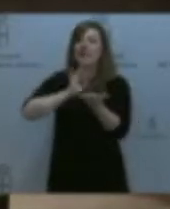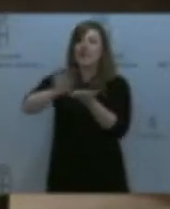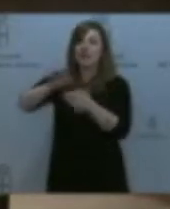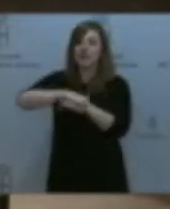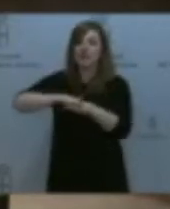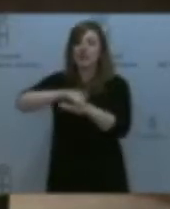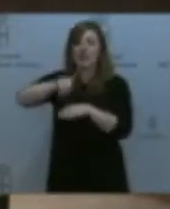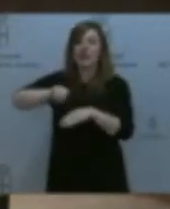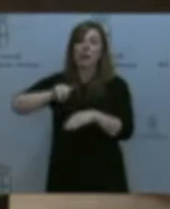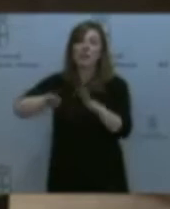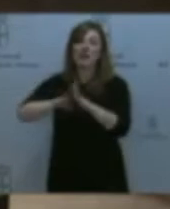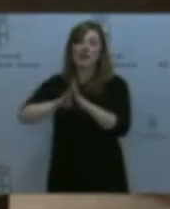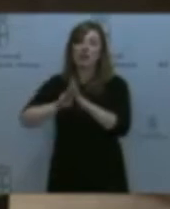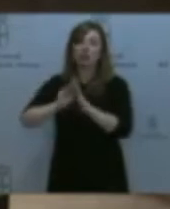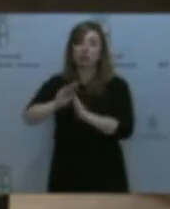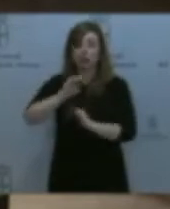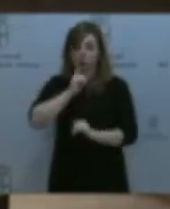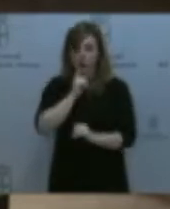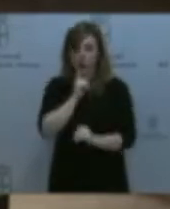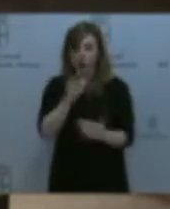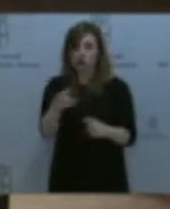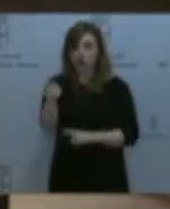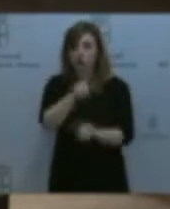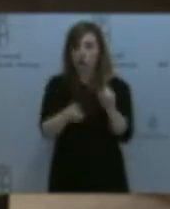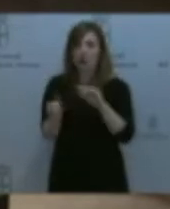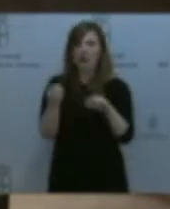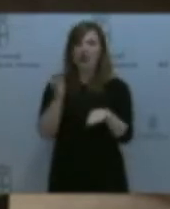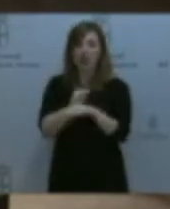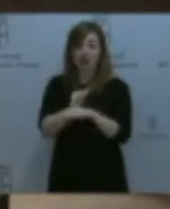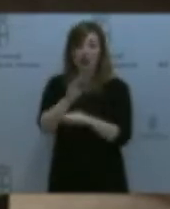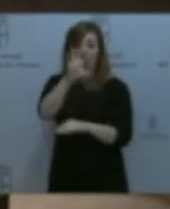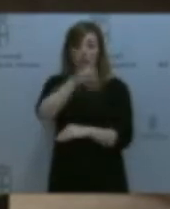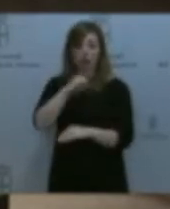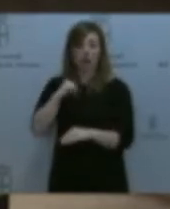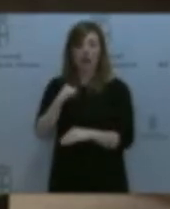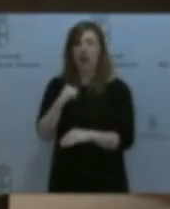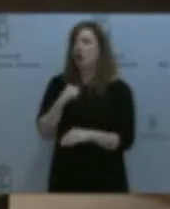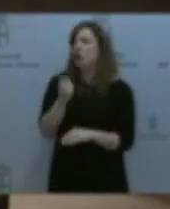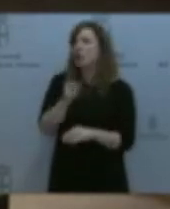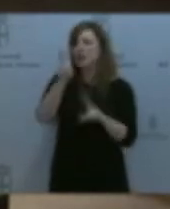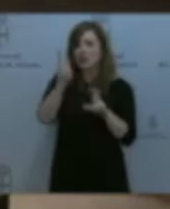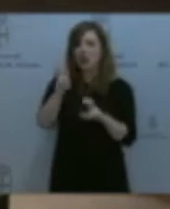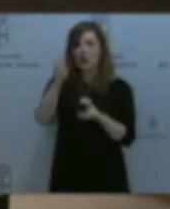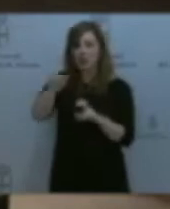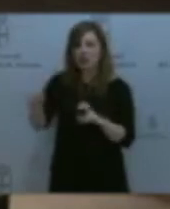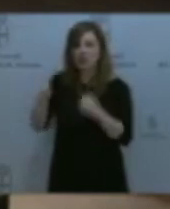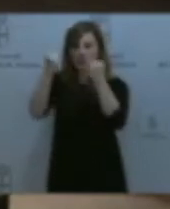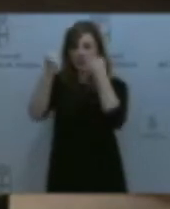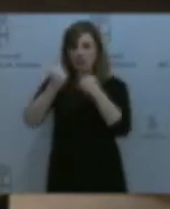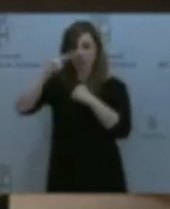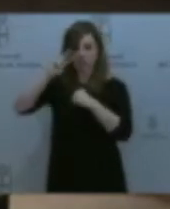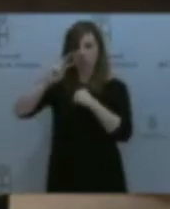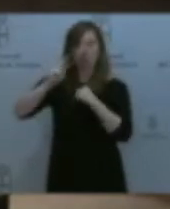su mantenimiento. El problema de la financiación autonómica no es una cuestión de expertos, las soluciones técnicas son